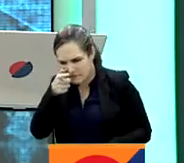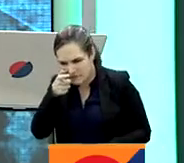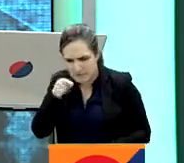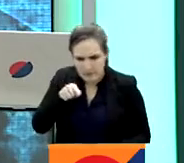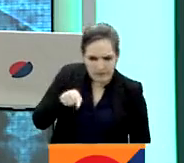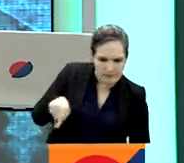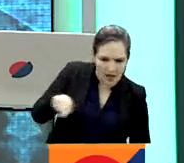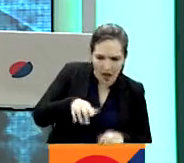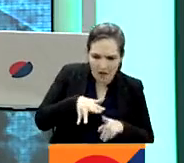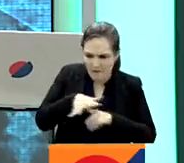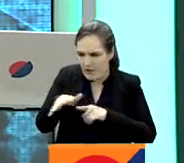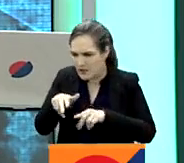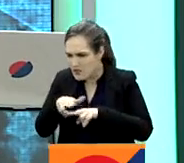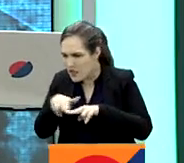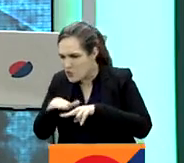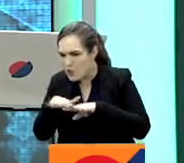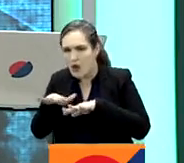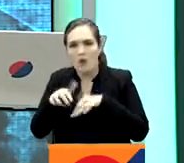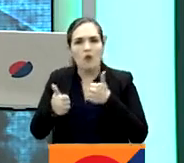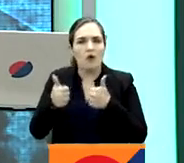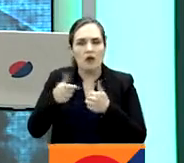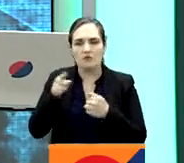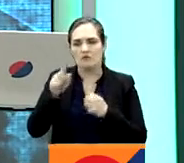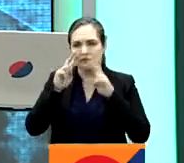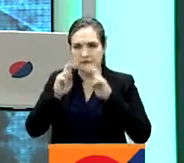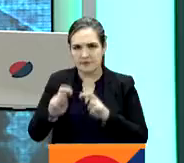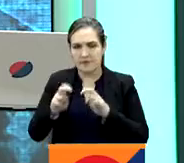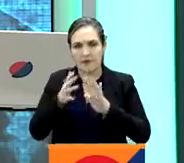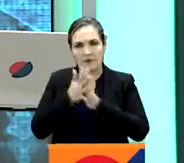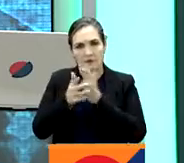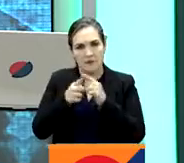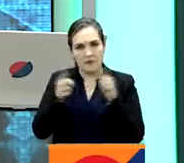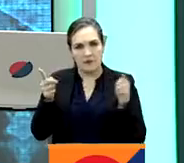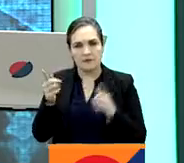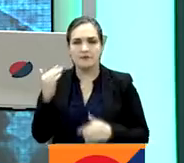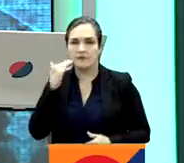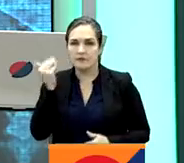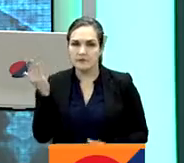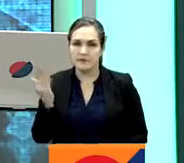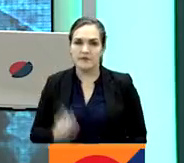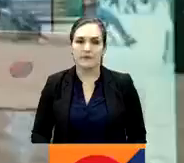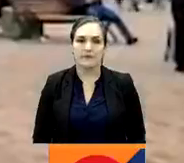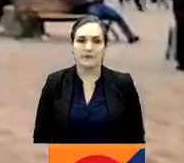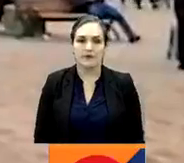las afectaciones ambientales. Sandra Erazo, periodista de Radio Nacional, nos amplía esta información.